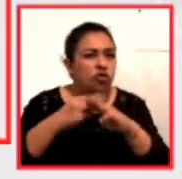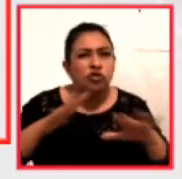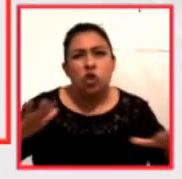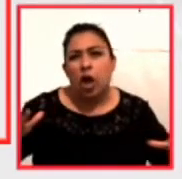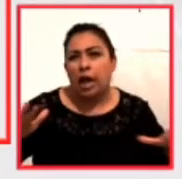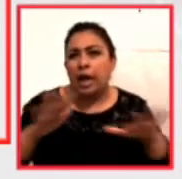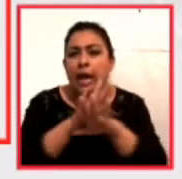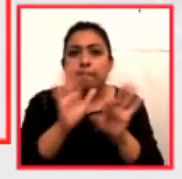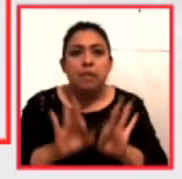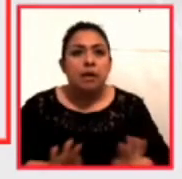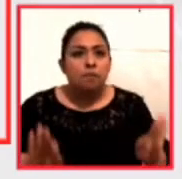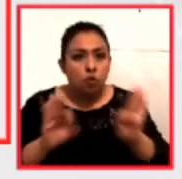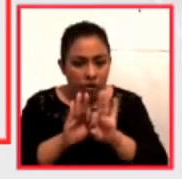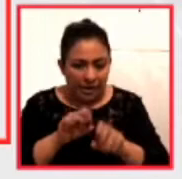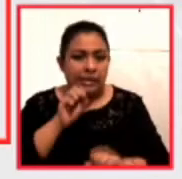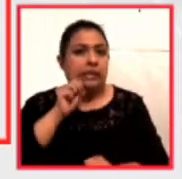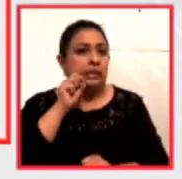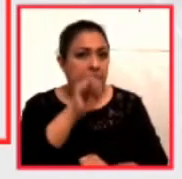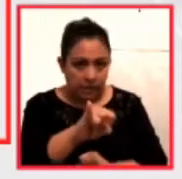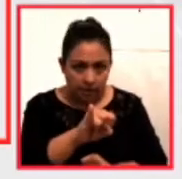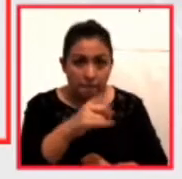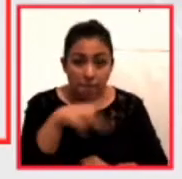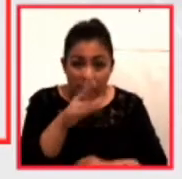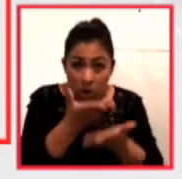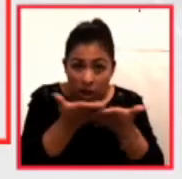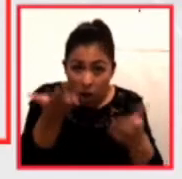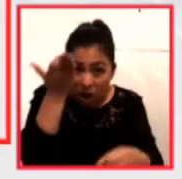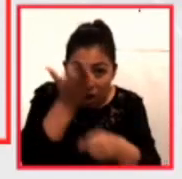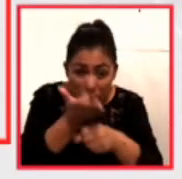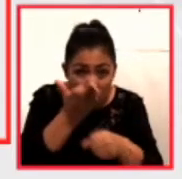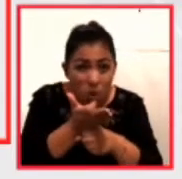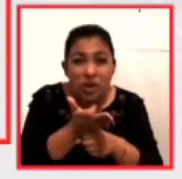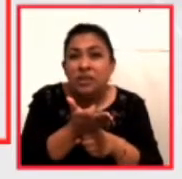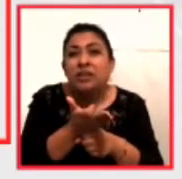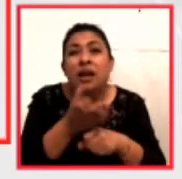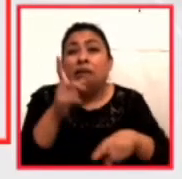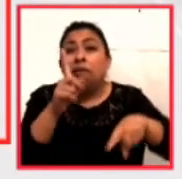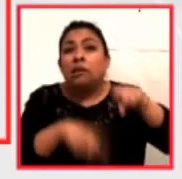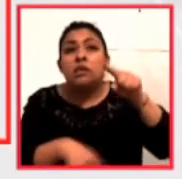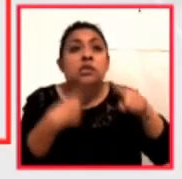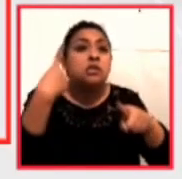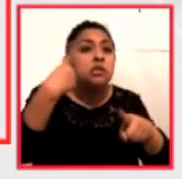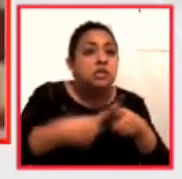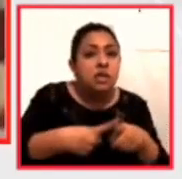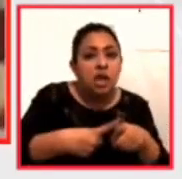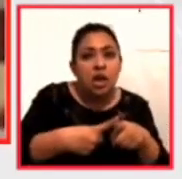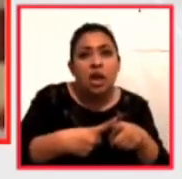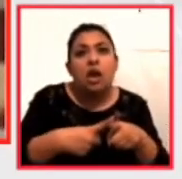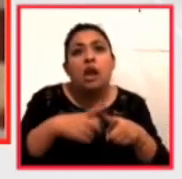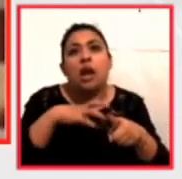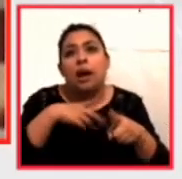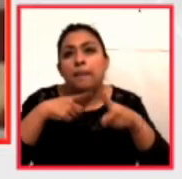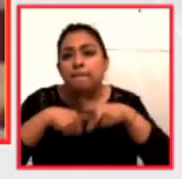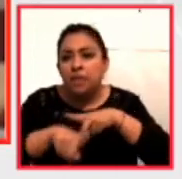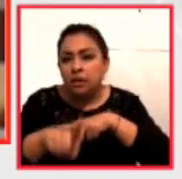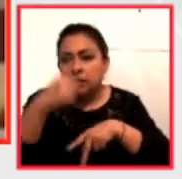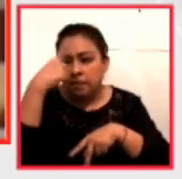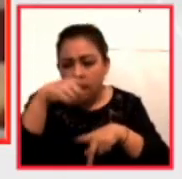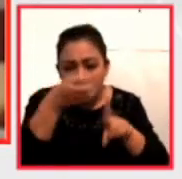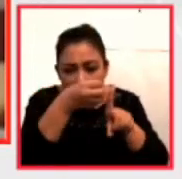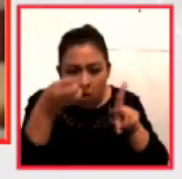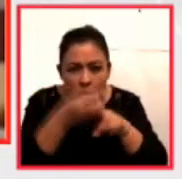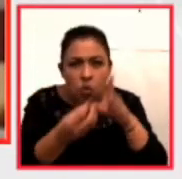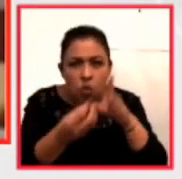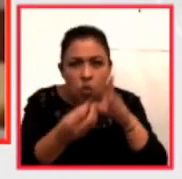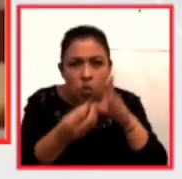los niveles, sí, sin duda, pero no en este momento se visibiliza todavía quién va a ser punta de lanza para orquestar una nueva